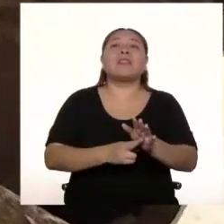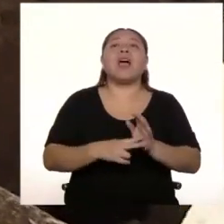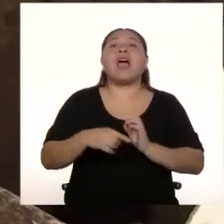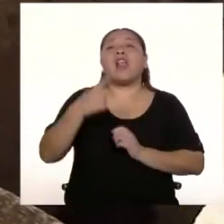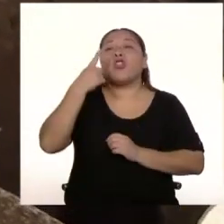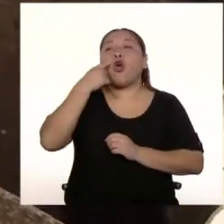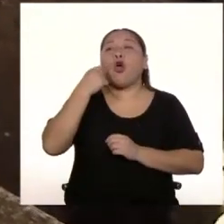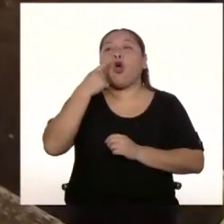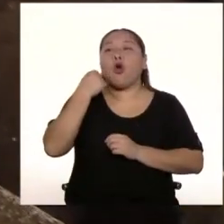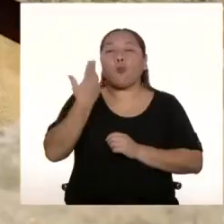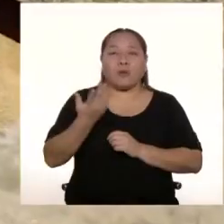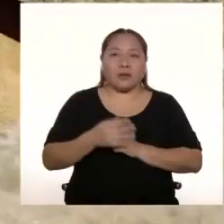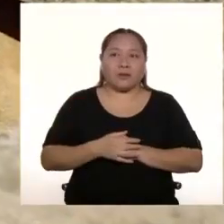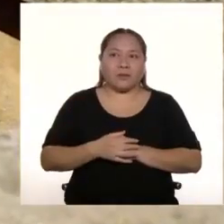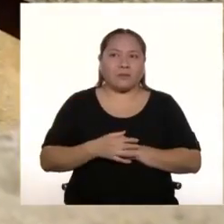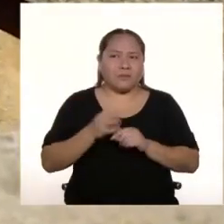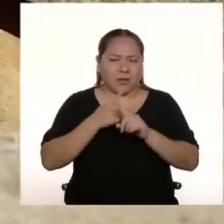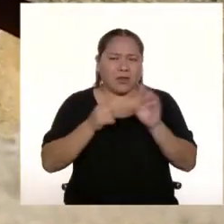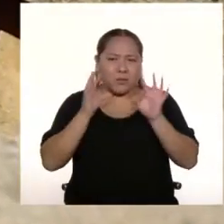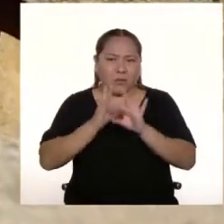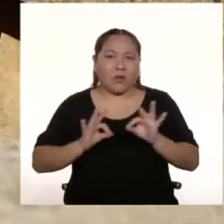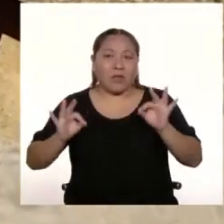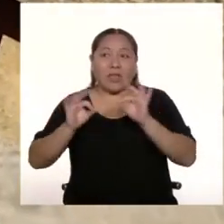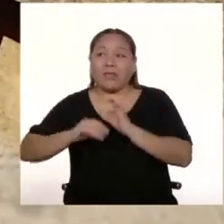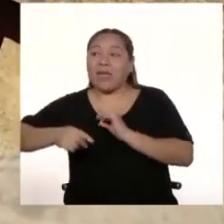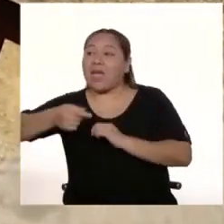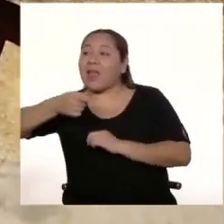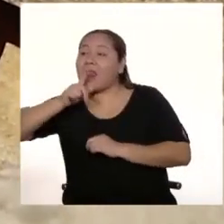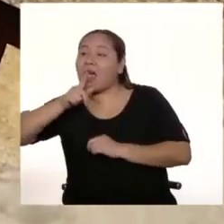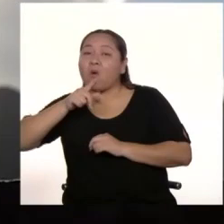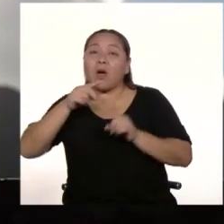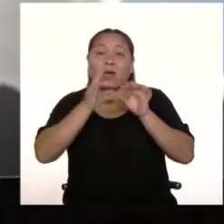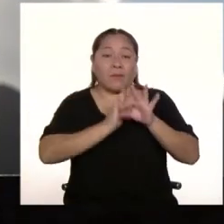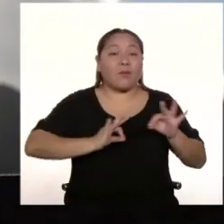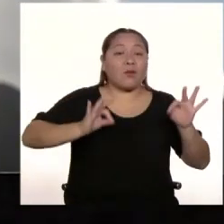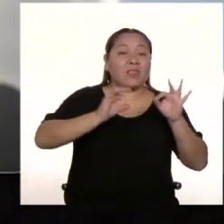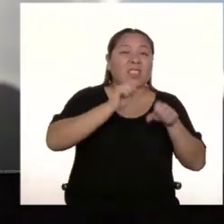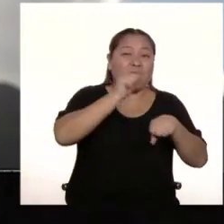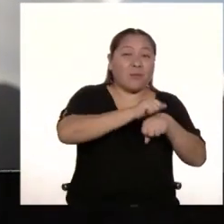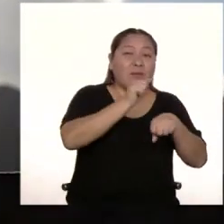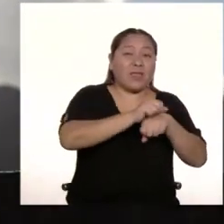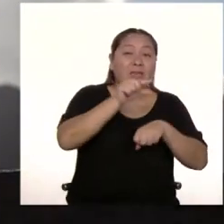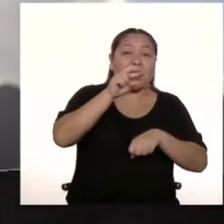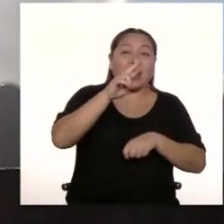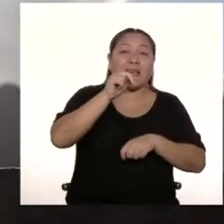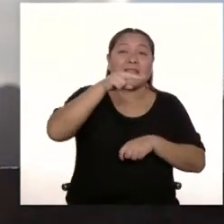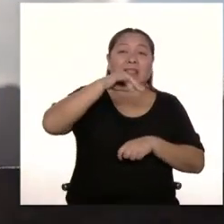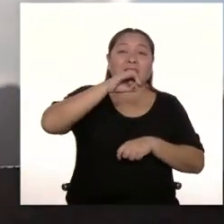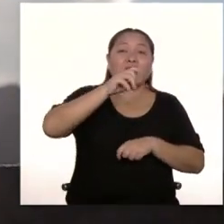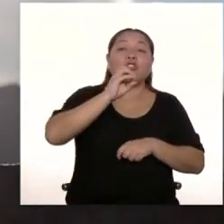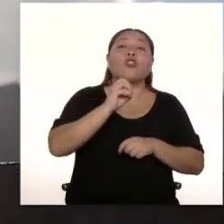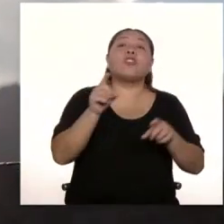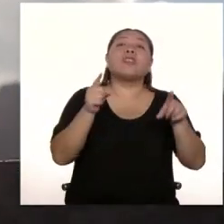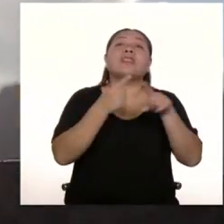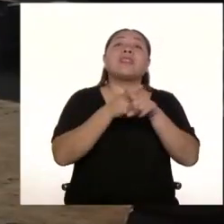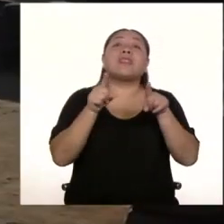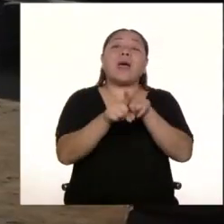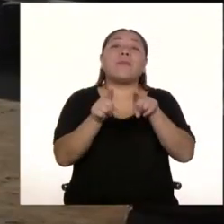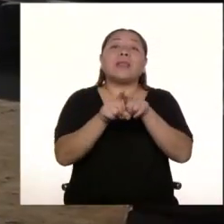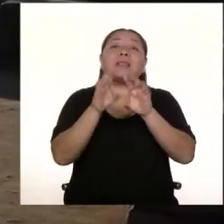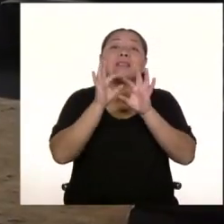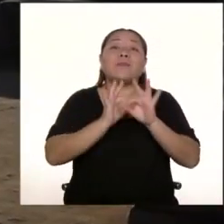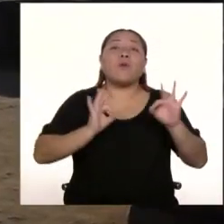Pero tan importante como el agua y el granito, es un tercer elemento capaz de ayudarles a determinar los tiempos de siembra y